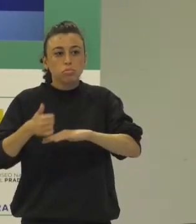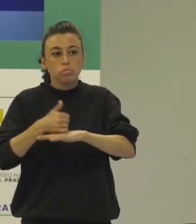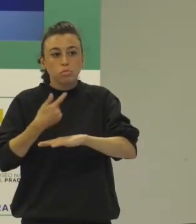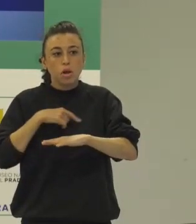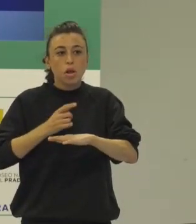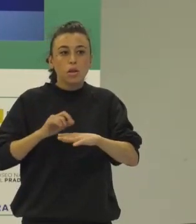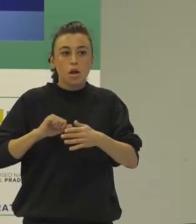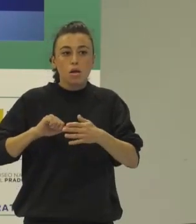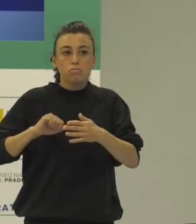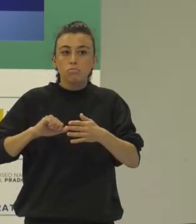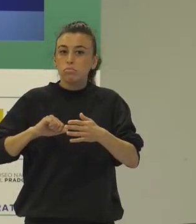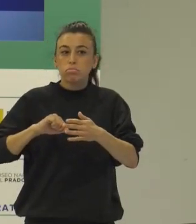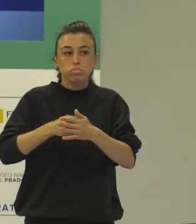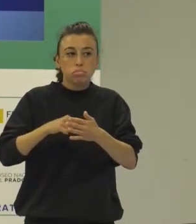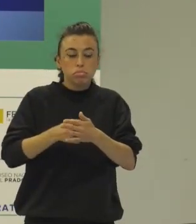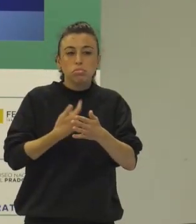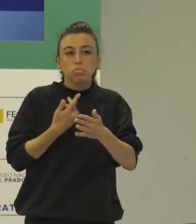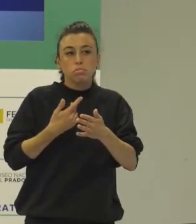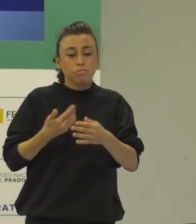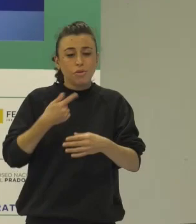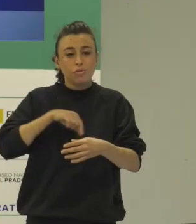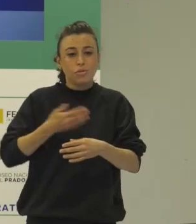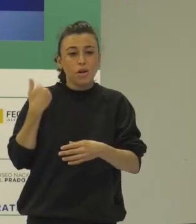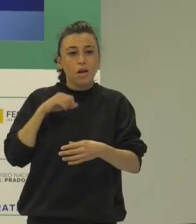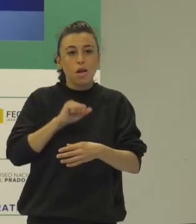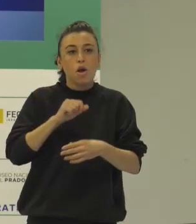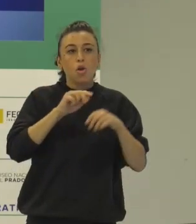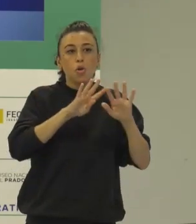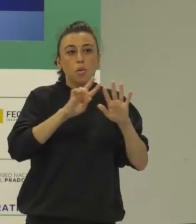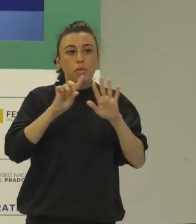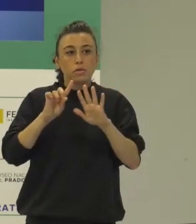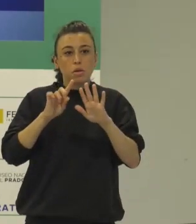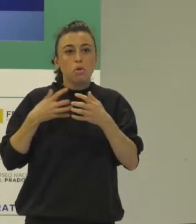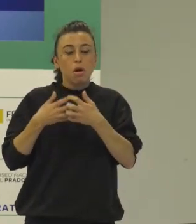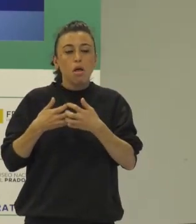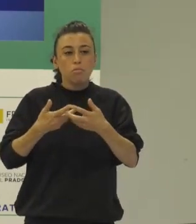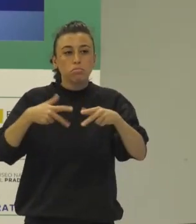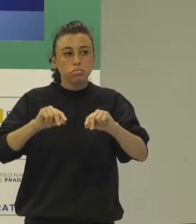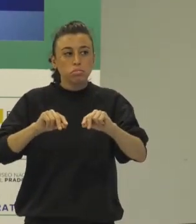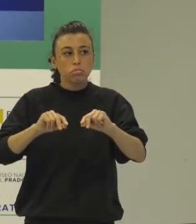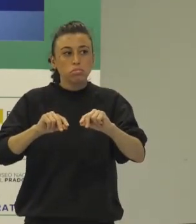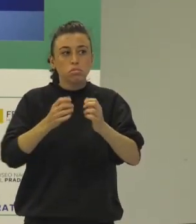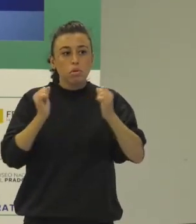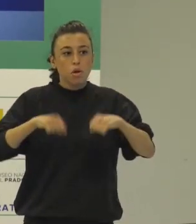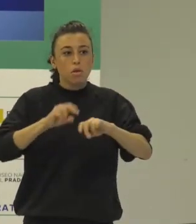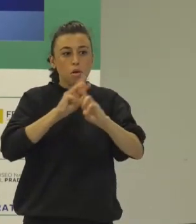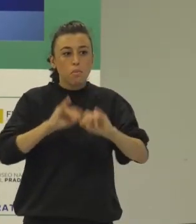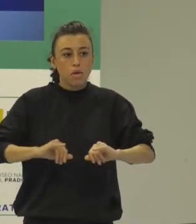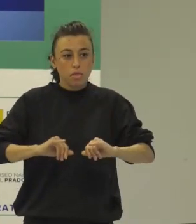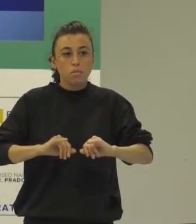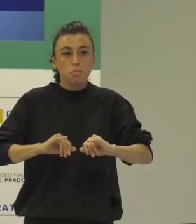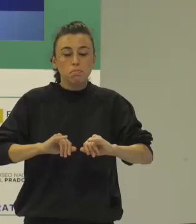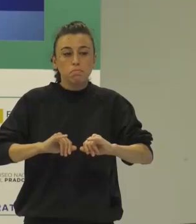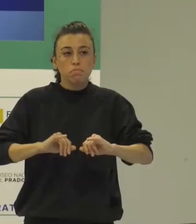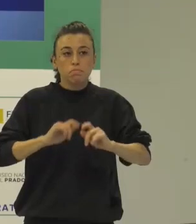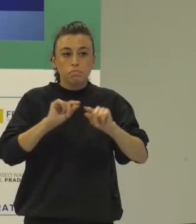hecho, salimos de una guerra en el año 96, se firmaron los acuerdos de paz entre la guerrilla y el gobierno de Guatemala. Se habla